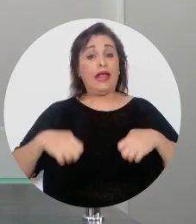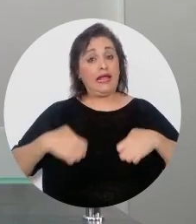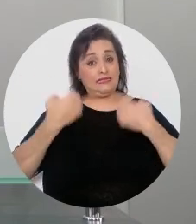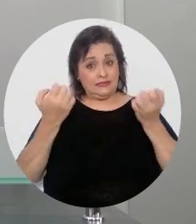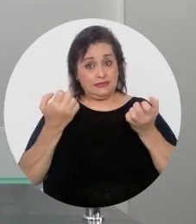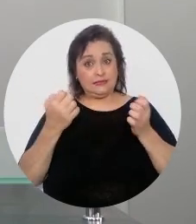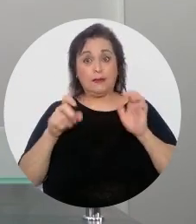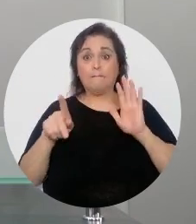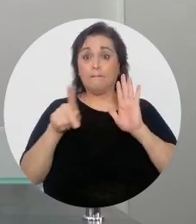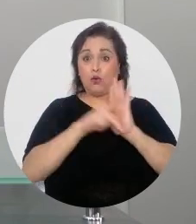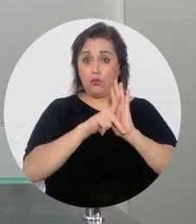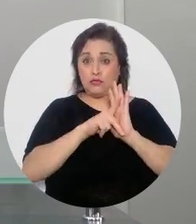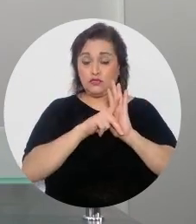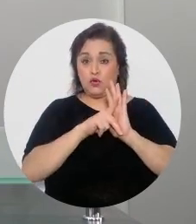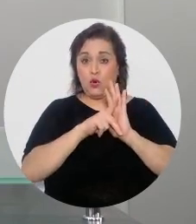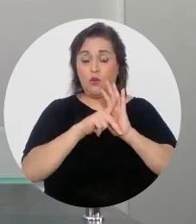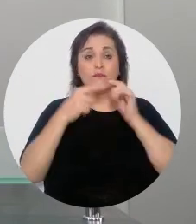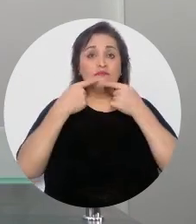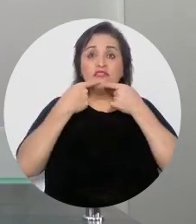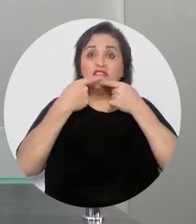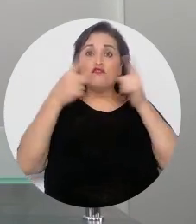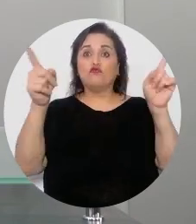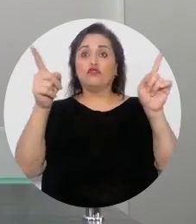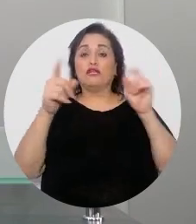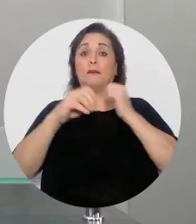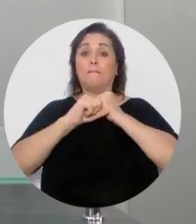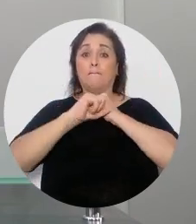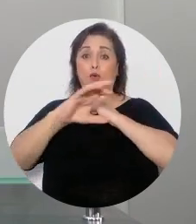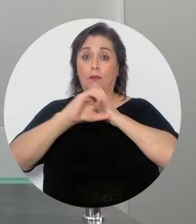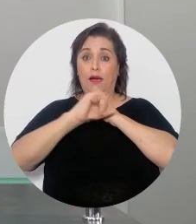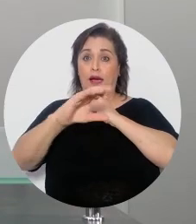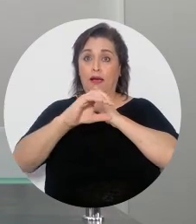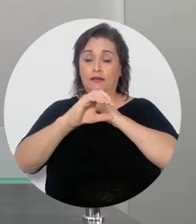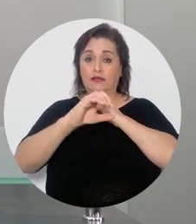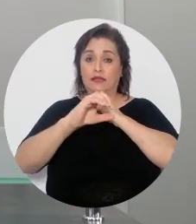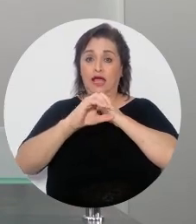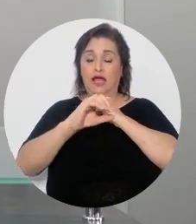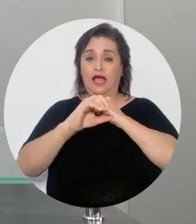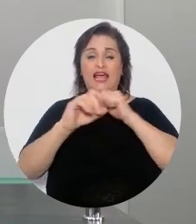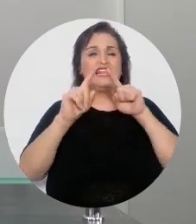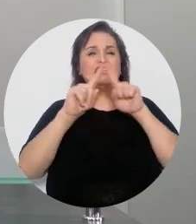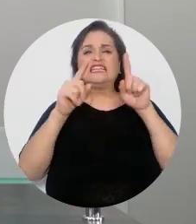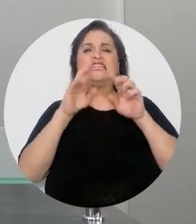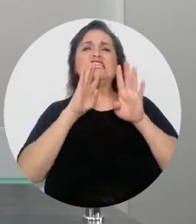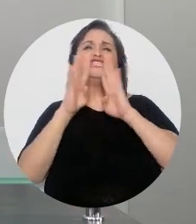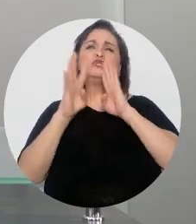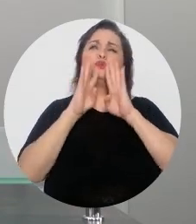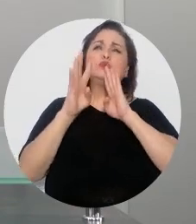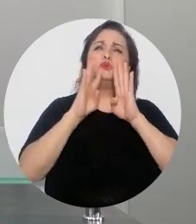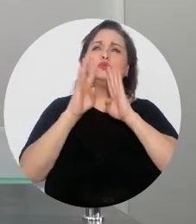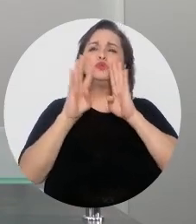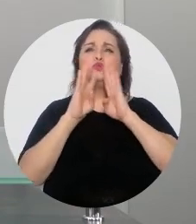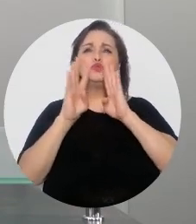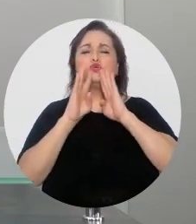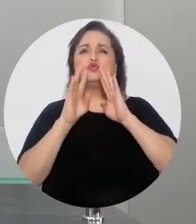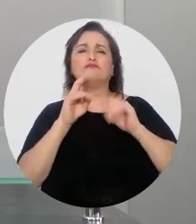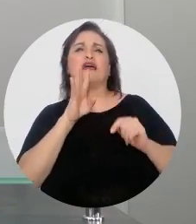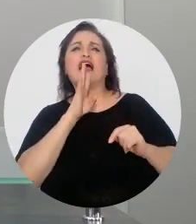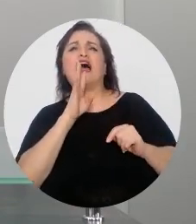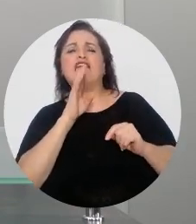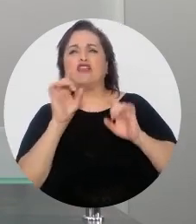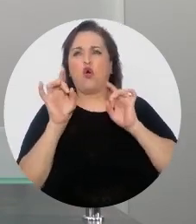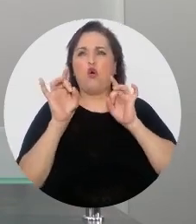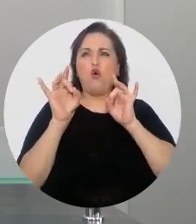Además, existe una prohibición para difundir propaganda con discursos